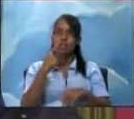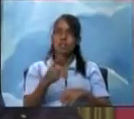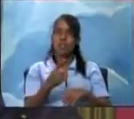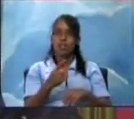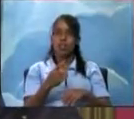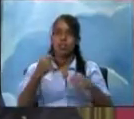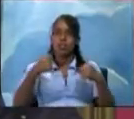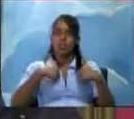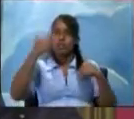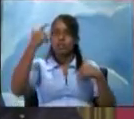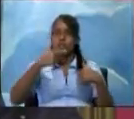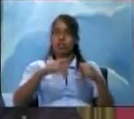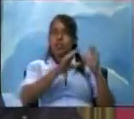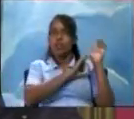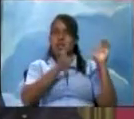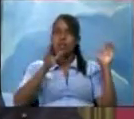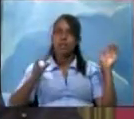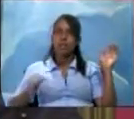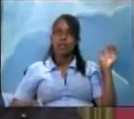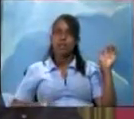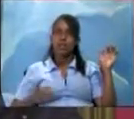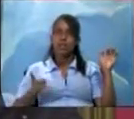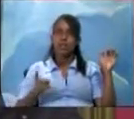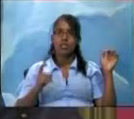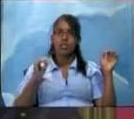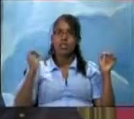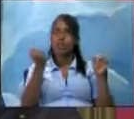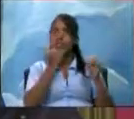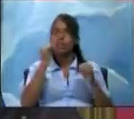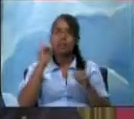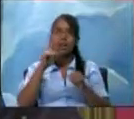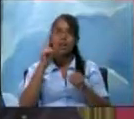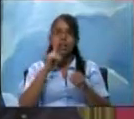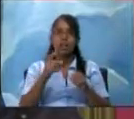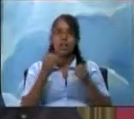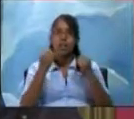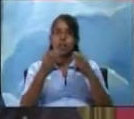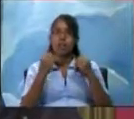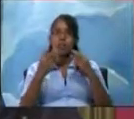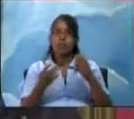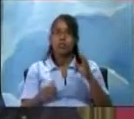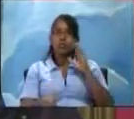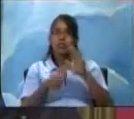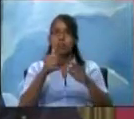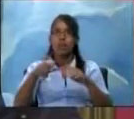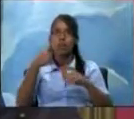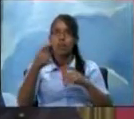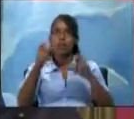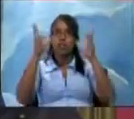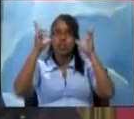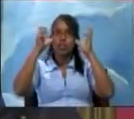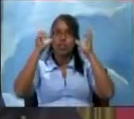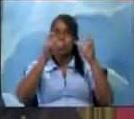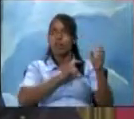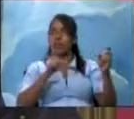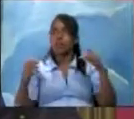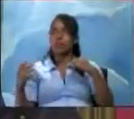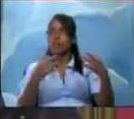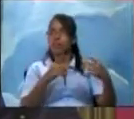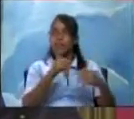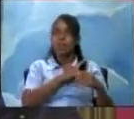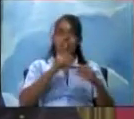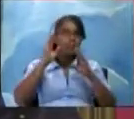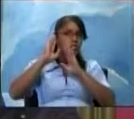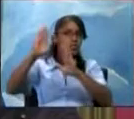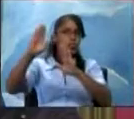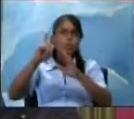diciendo, yo soy el Cristo, y engañarán a muchos. Mas cuando oigáis de guerras